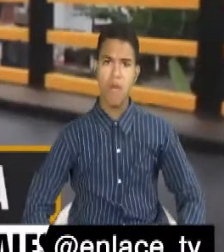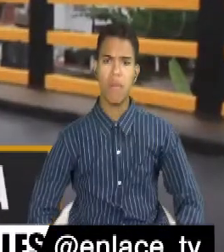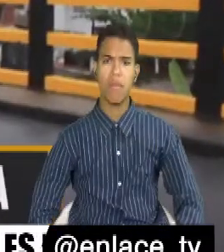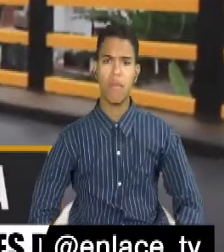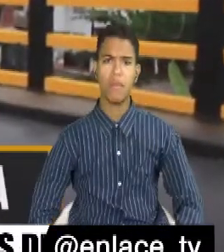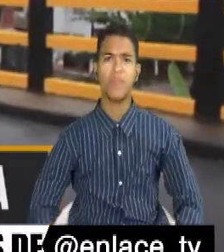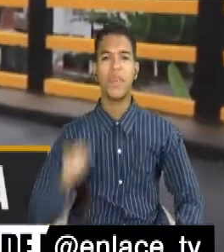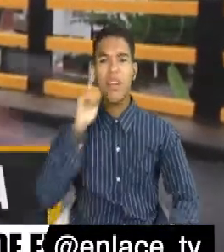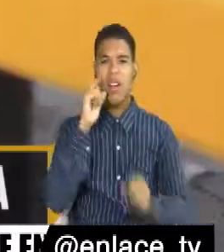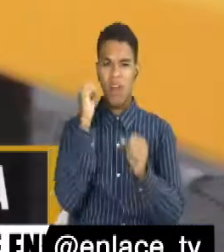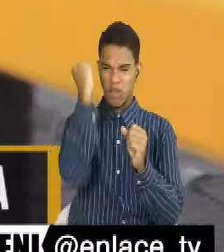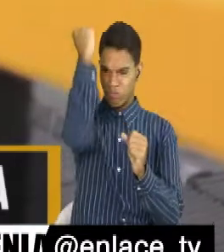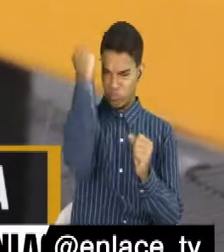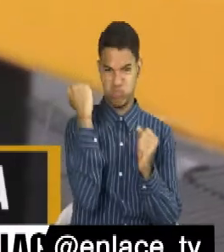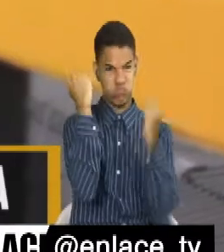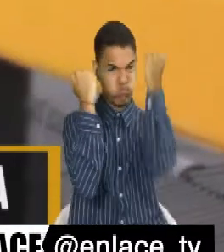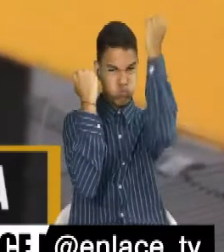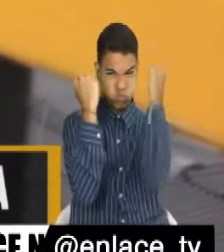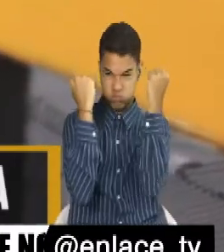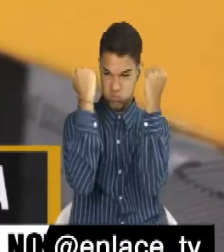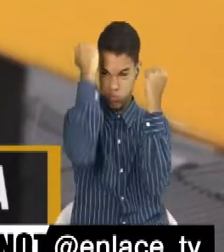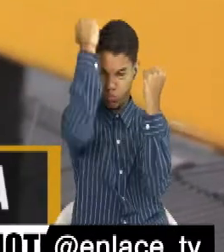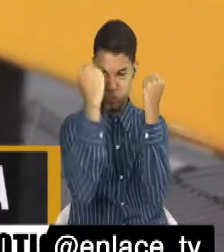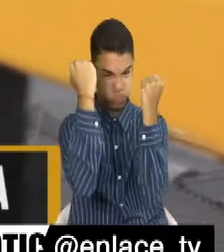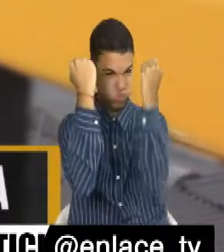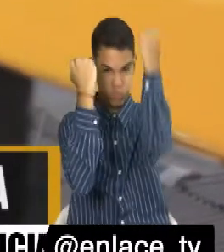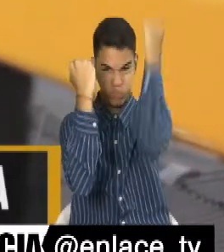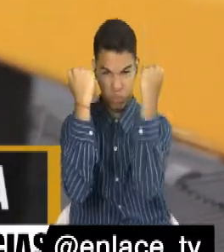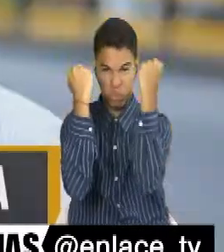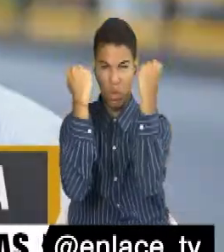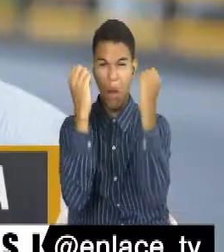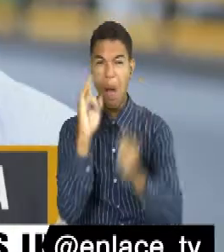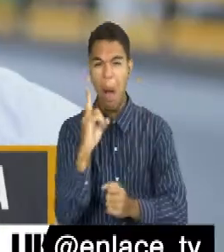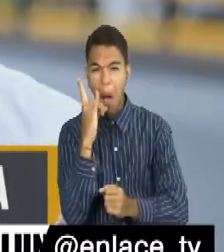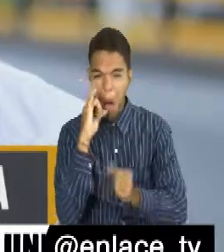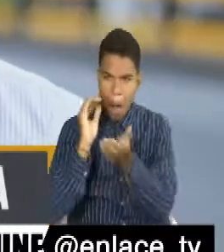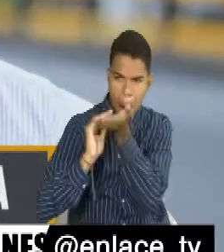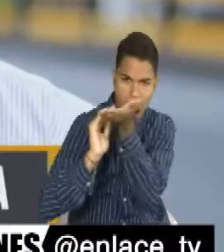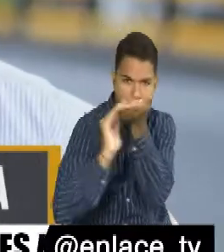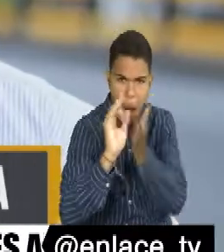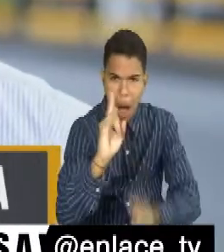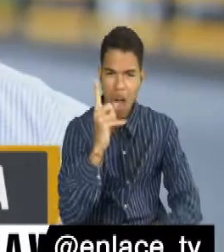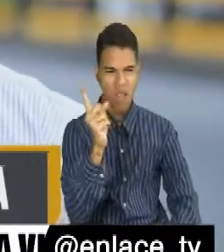infraestructura del puente no requiere intervención alguna como se ha llegado a sugerir. No, en este momento todavía no hay